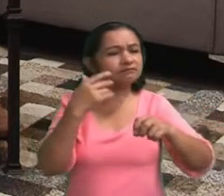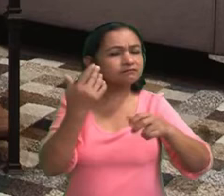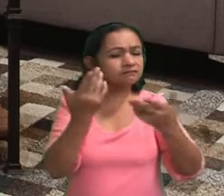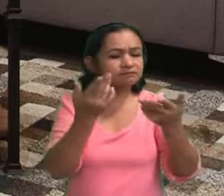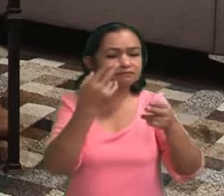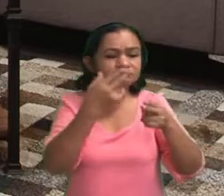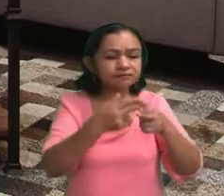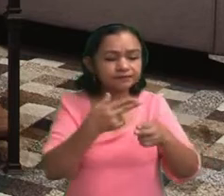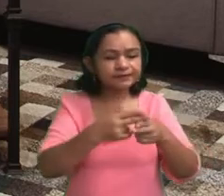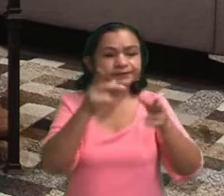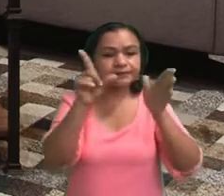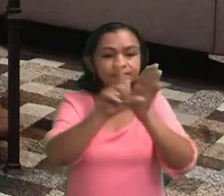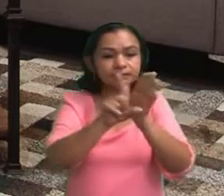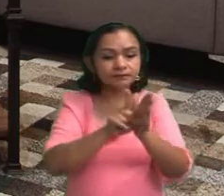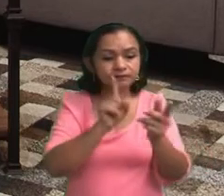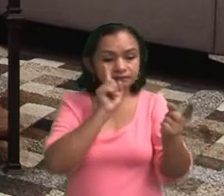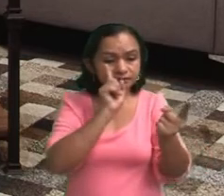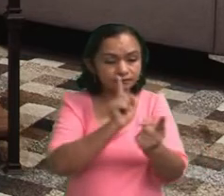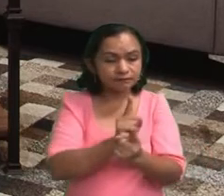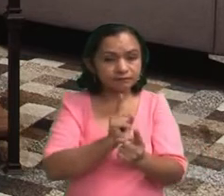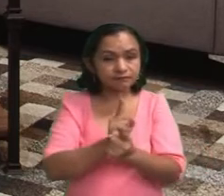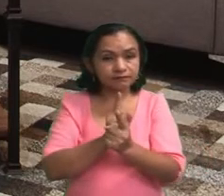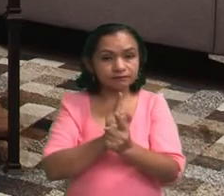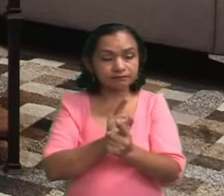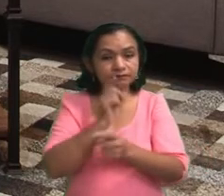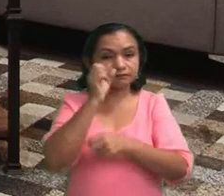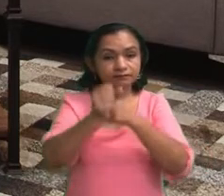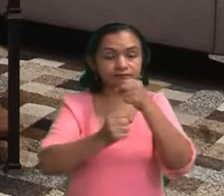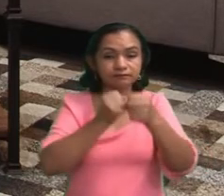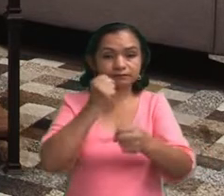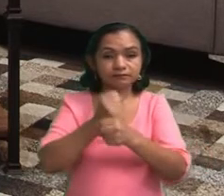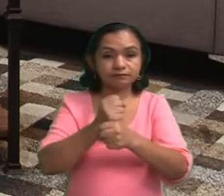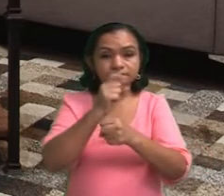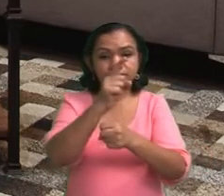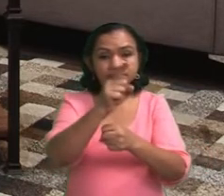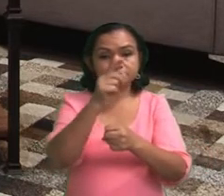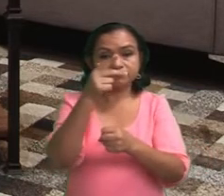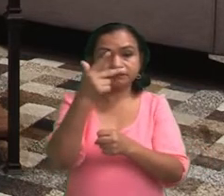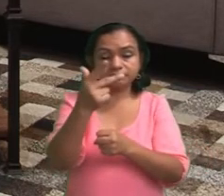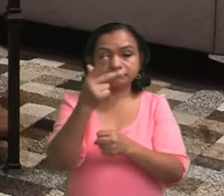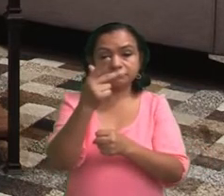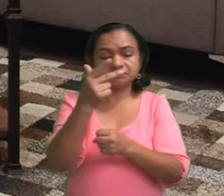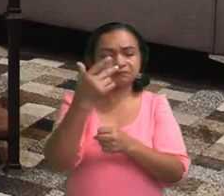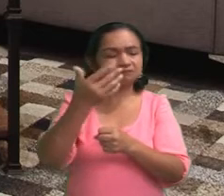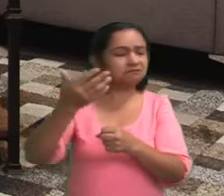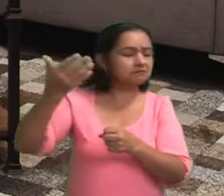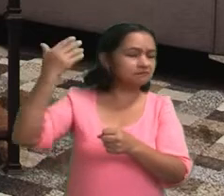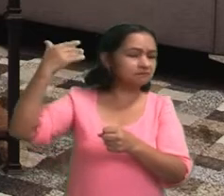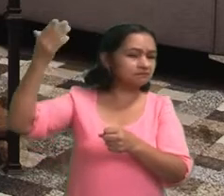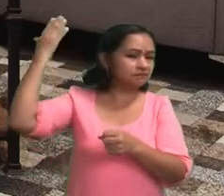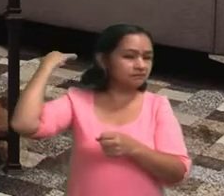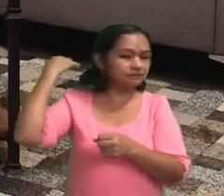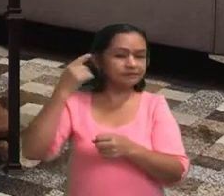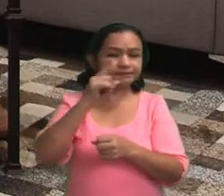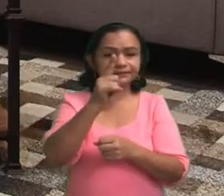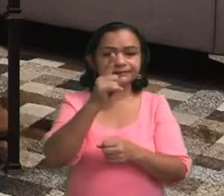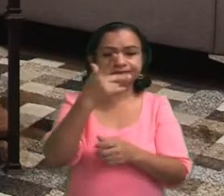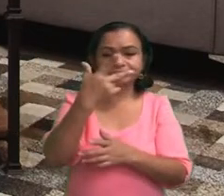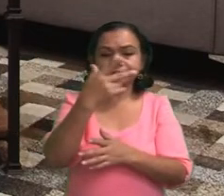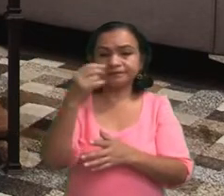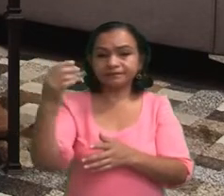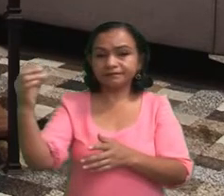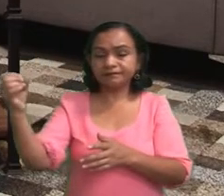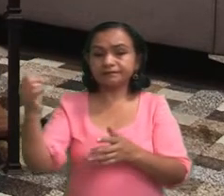hay. Y te vas a encontrar que desde el año 1800 y pico, a finales, okay, del año